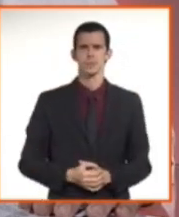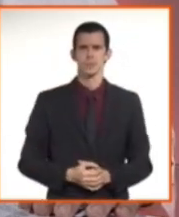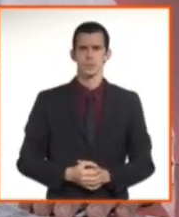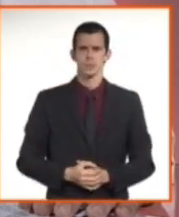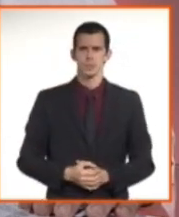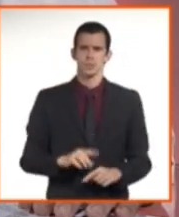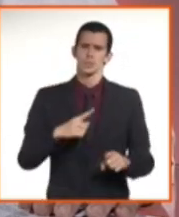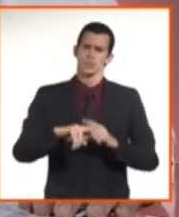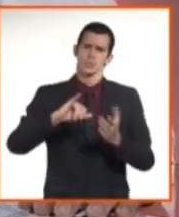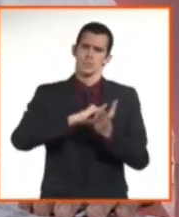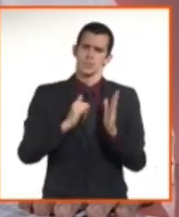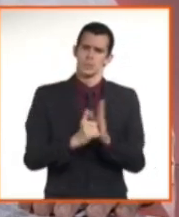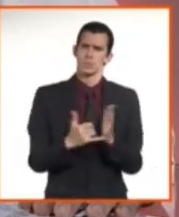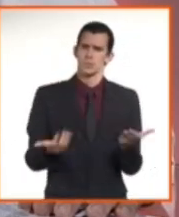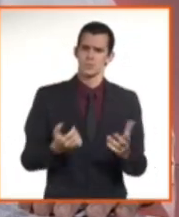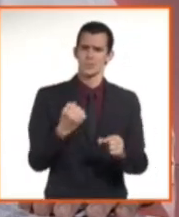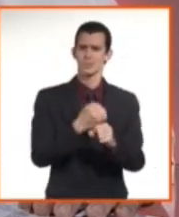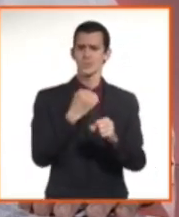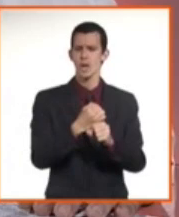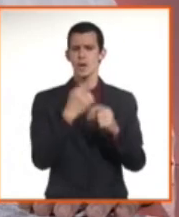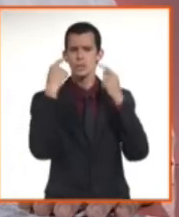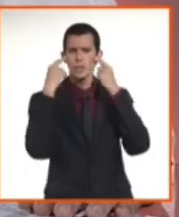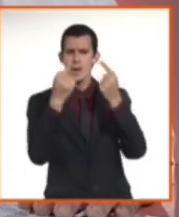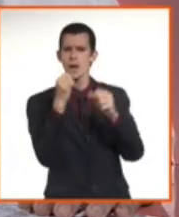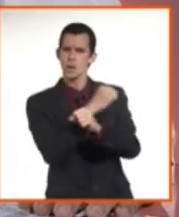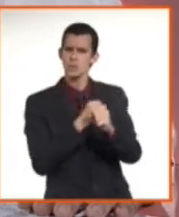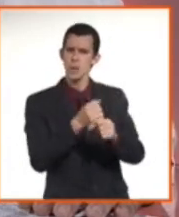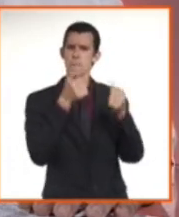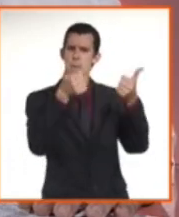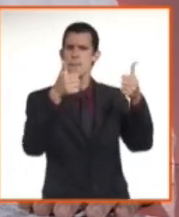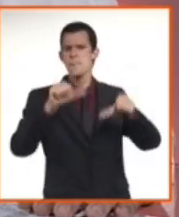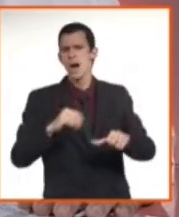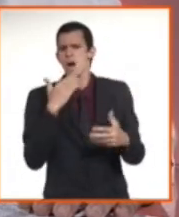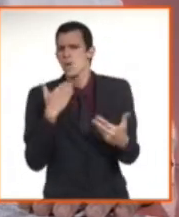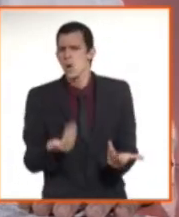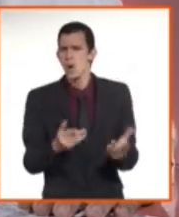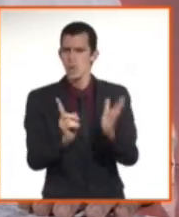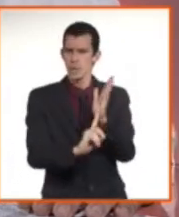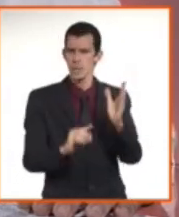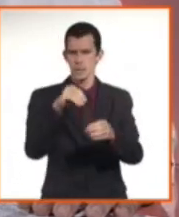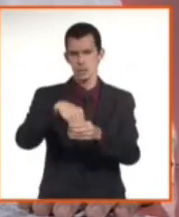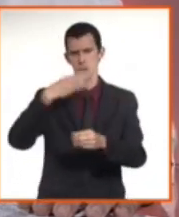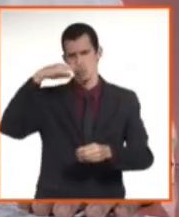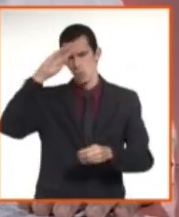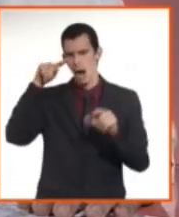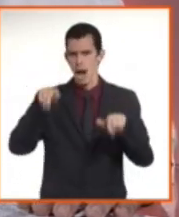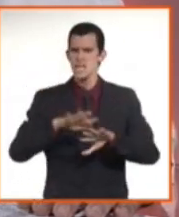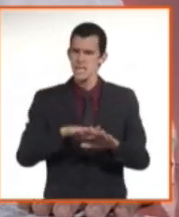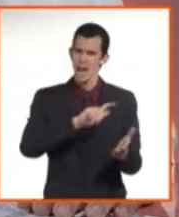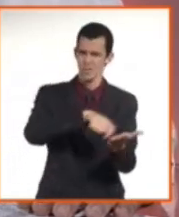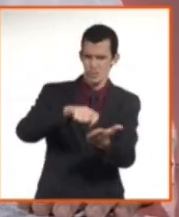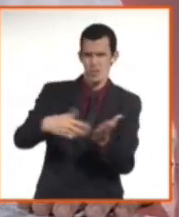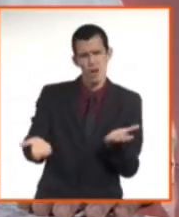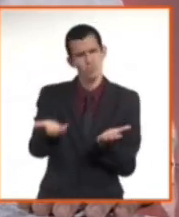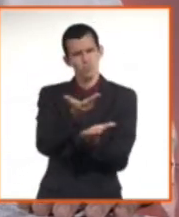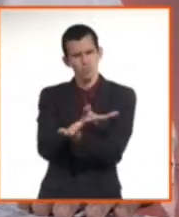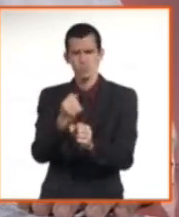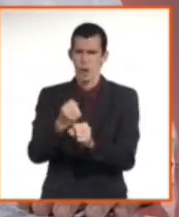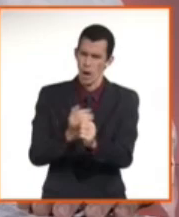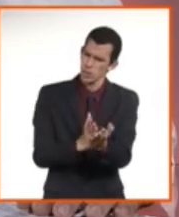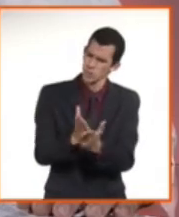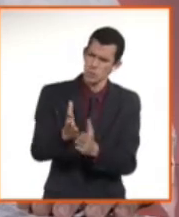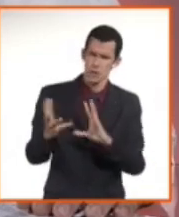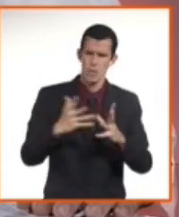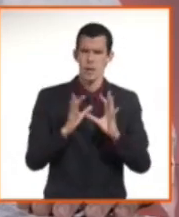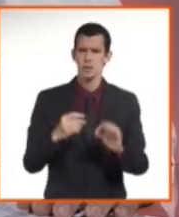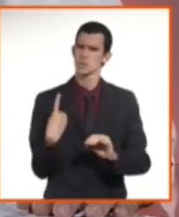también de eficiencia energética. Fue un importante espacio donde incluso hay acuerdos firmados, esto se ha venido informando,